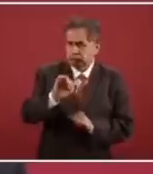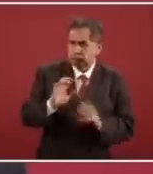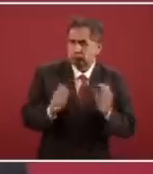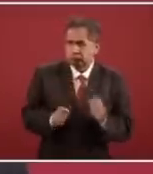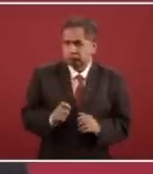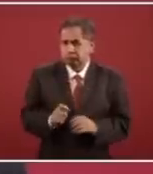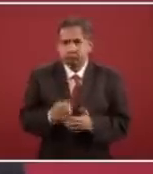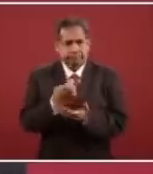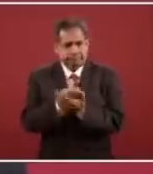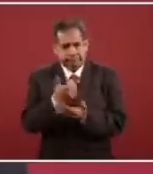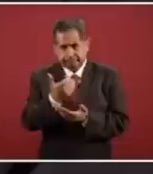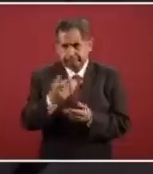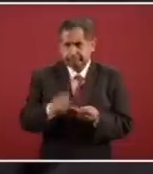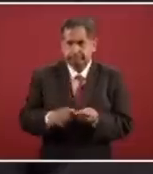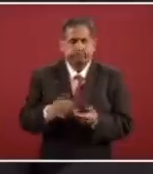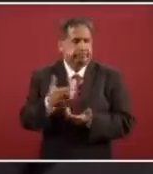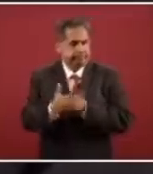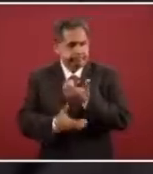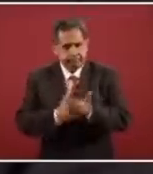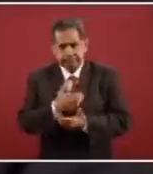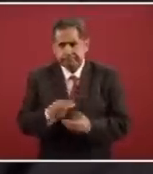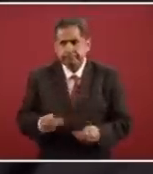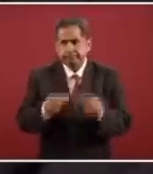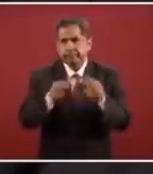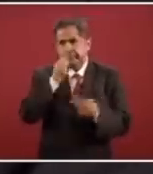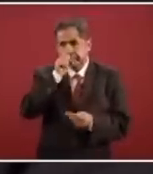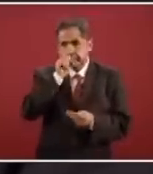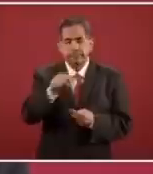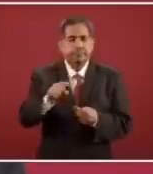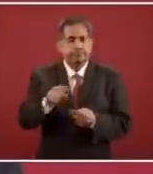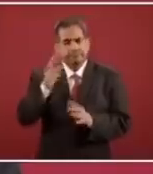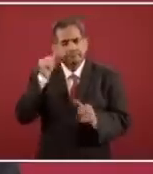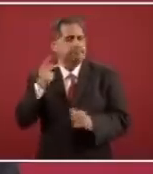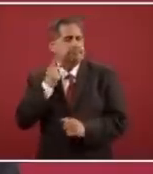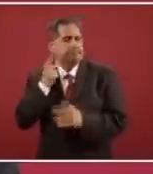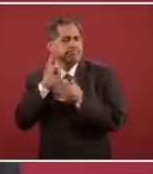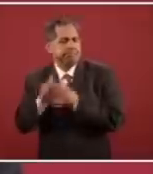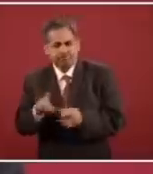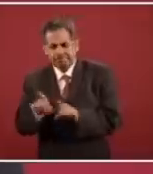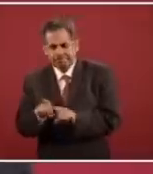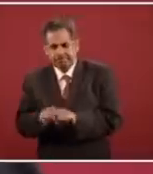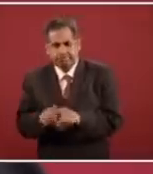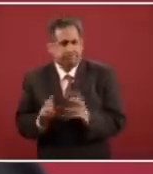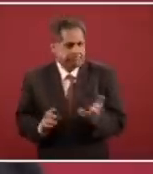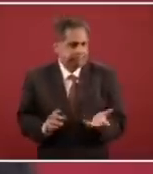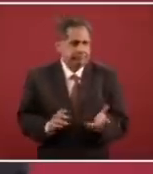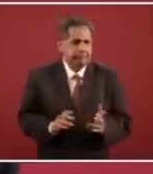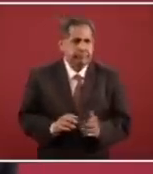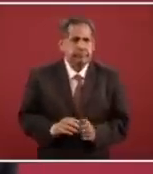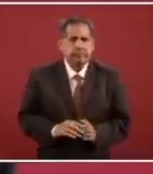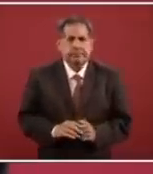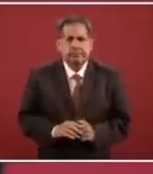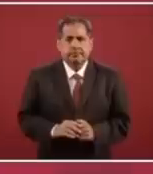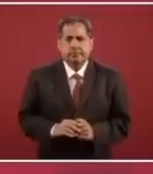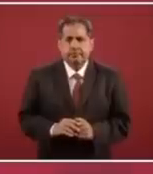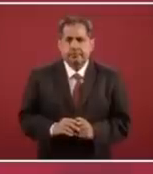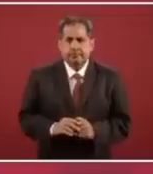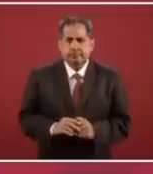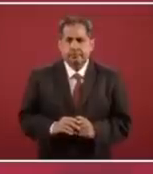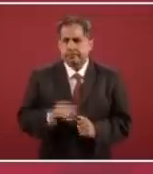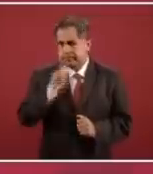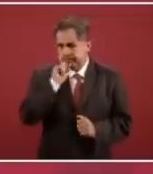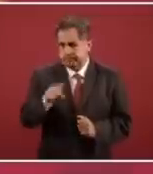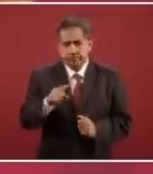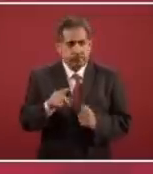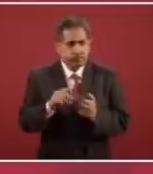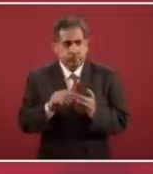que es económico, que es comercial, y ayer lo dije, también político, porque se